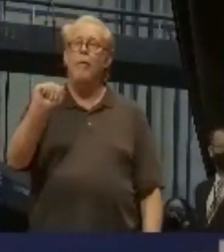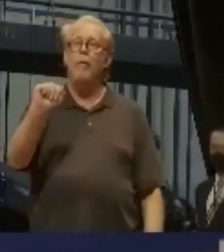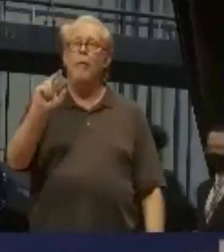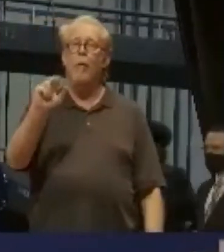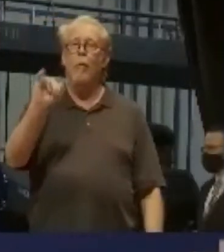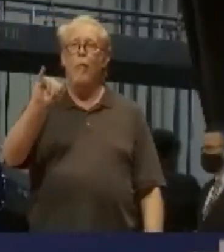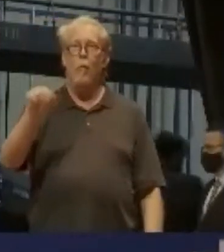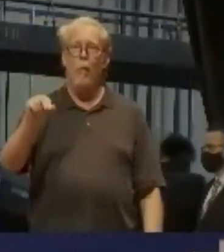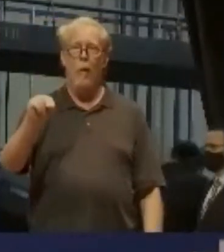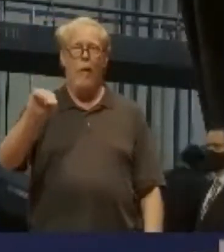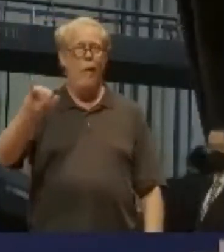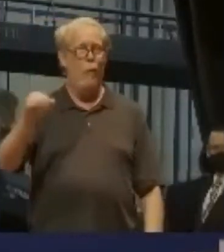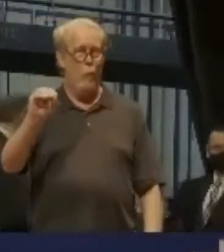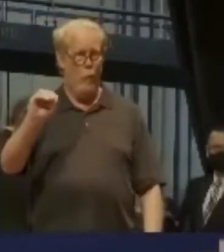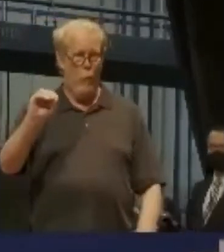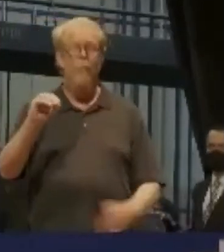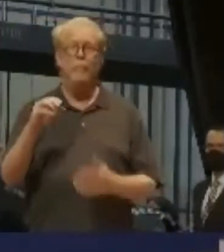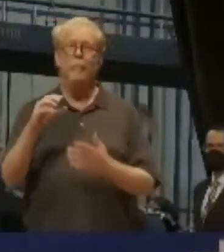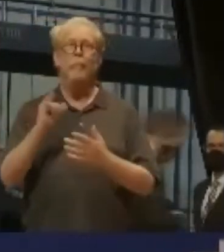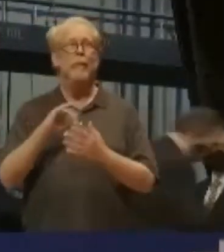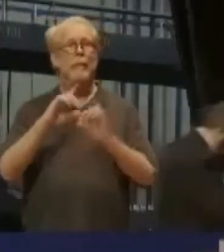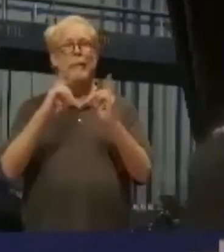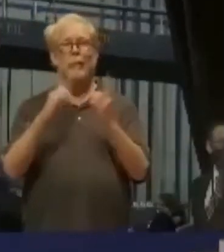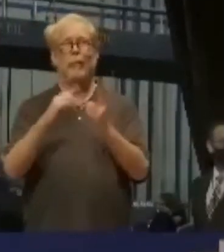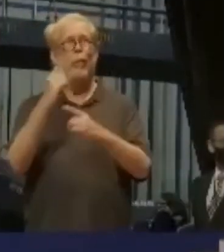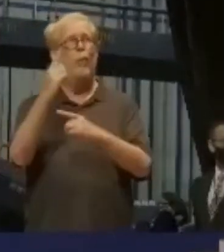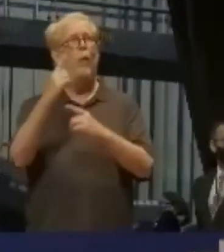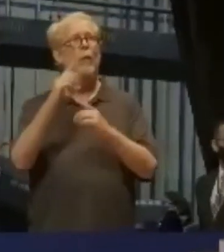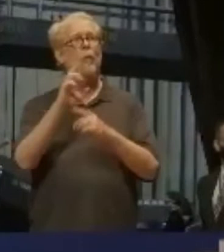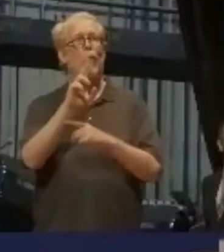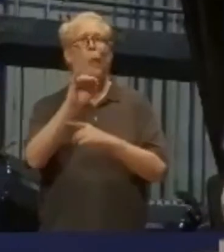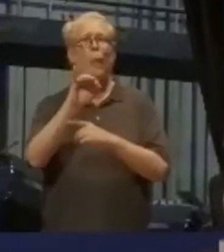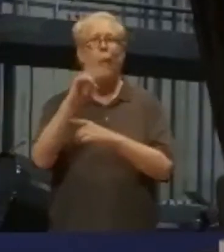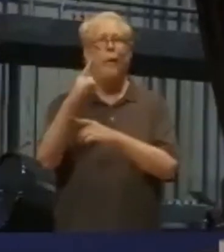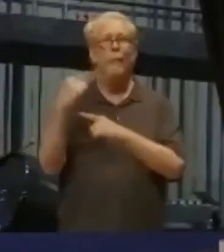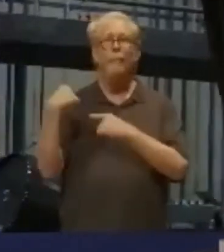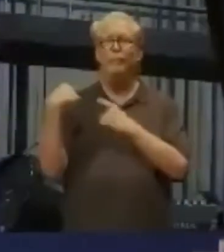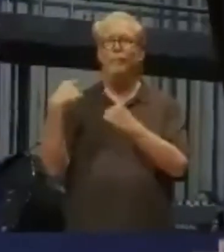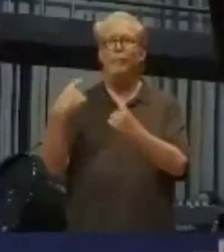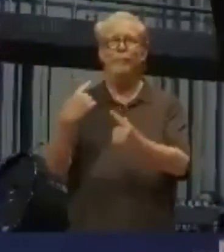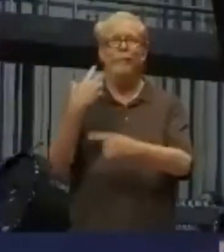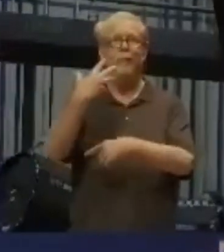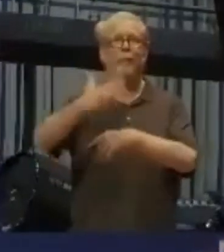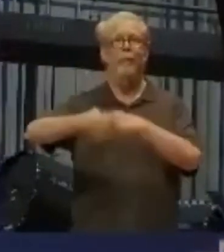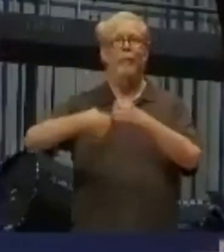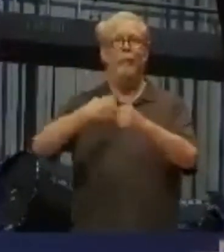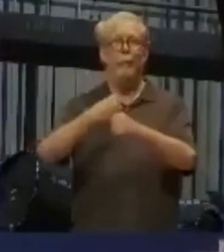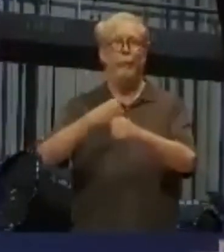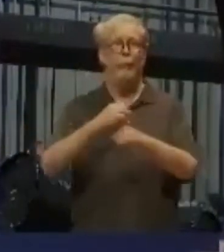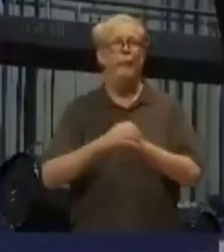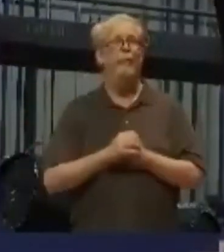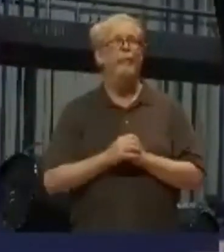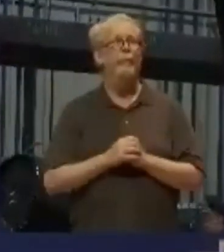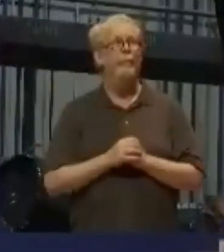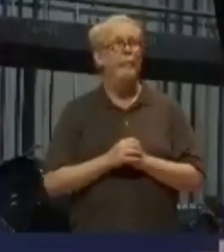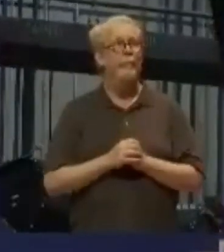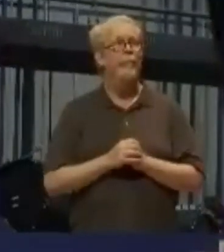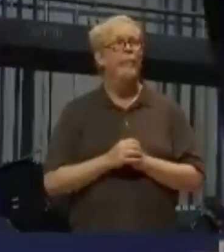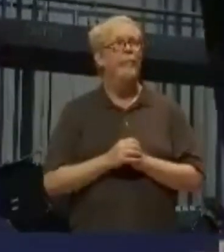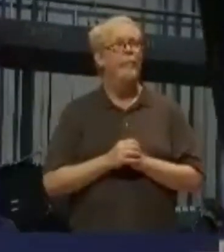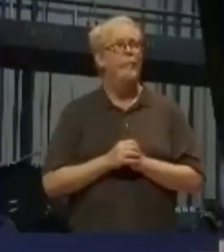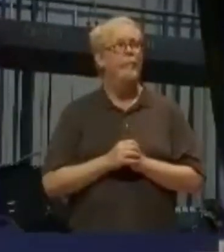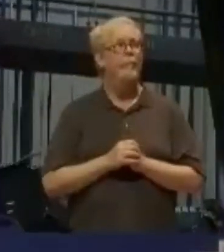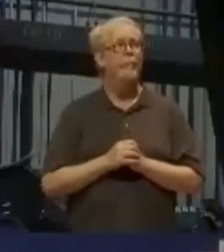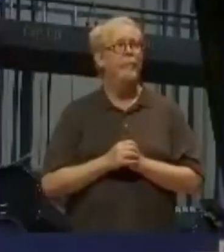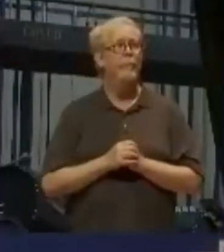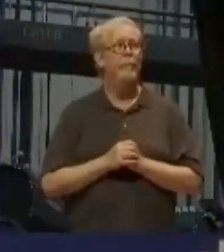la señora Lara y señor Naranja, quienes tienen calificaciones superiores y han competido en experiencias a nivel